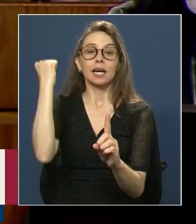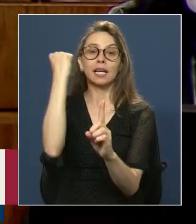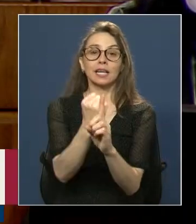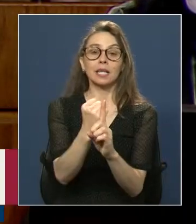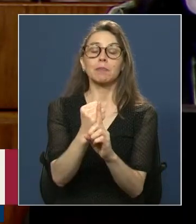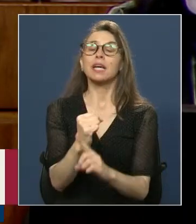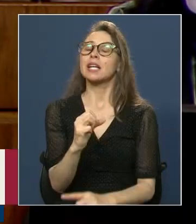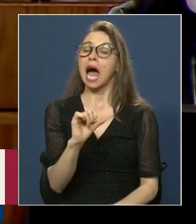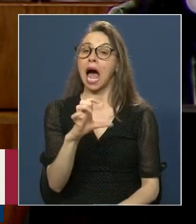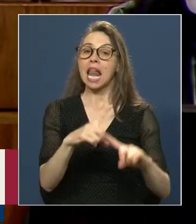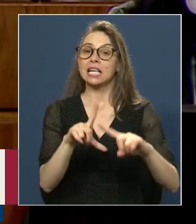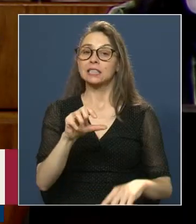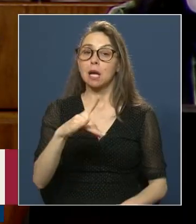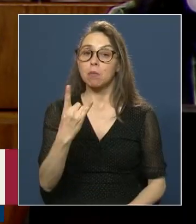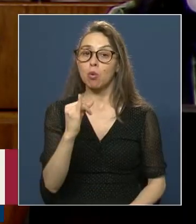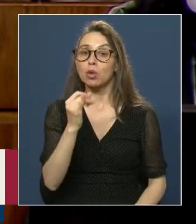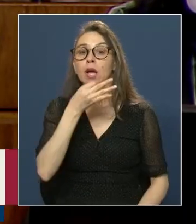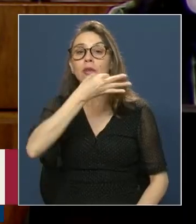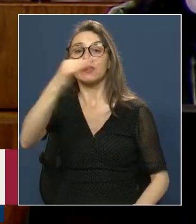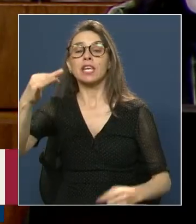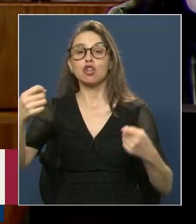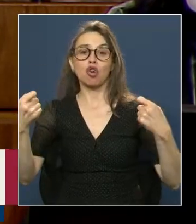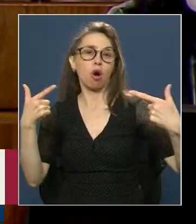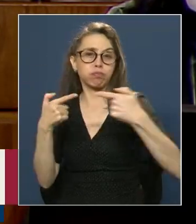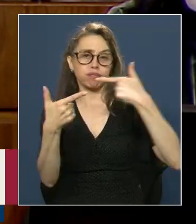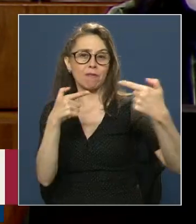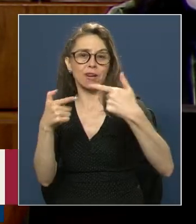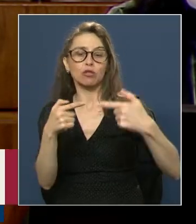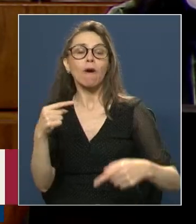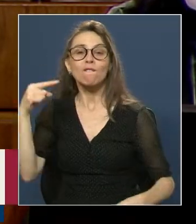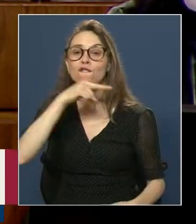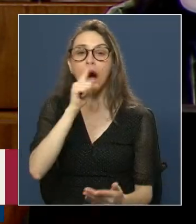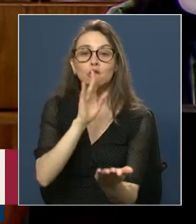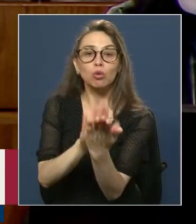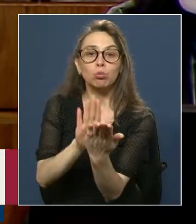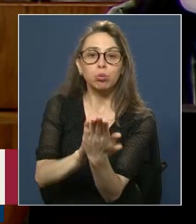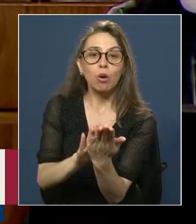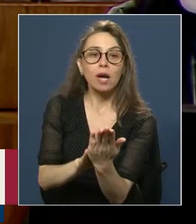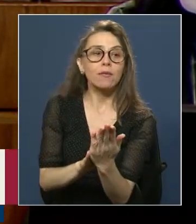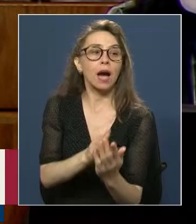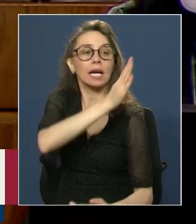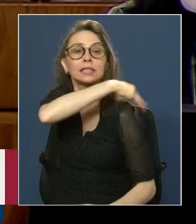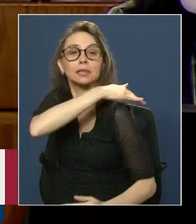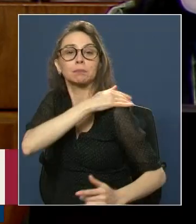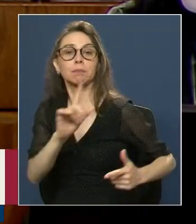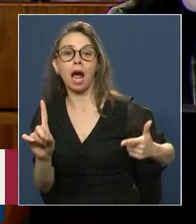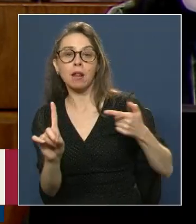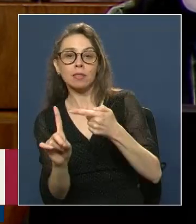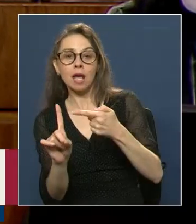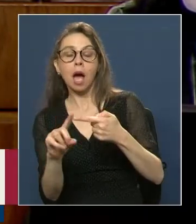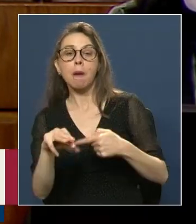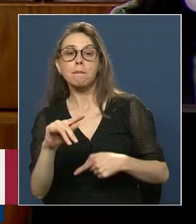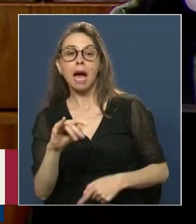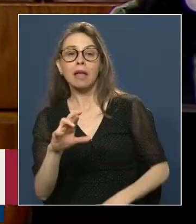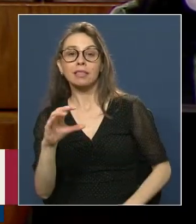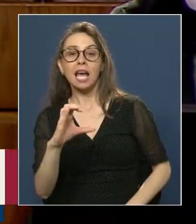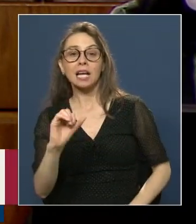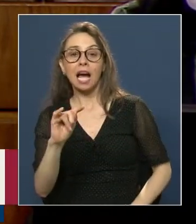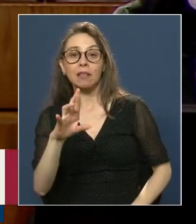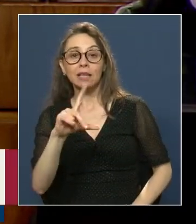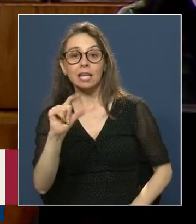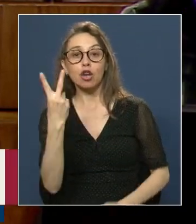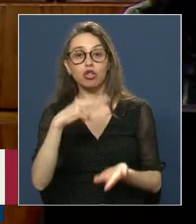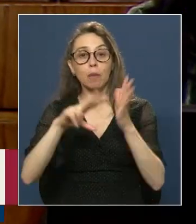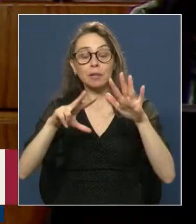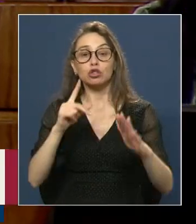Lemur en el 2012 habló de enfrentamiento y posteriormente se demostró falso. Cuando asesinaron por la espalda a Matías Catrileo en el 2008, hubo que demostrar